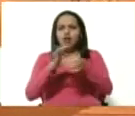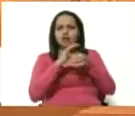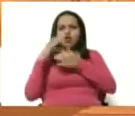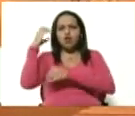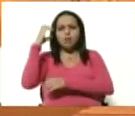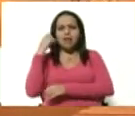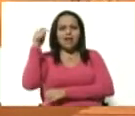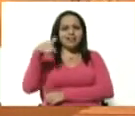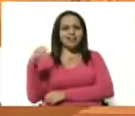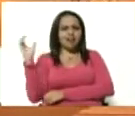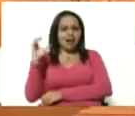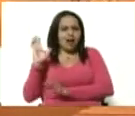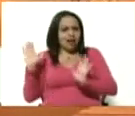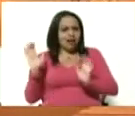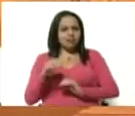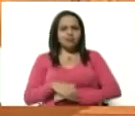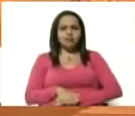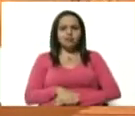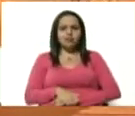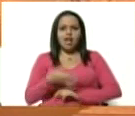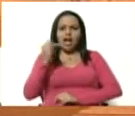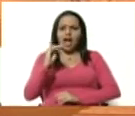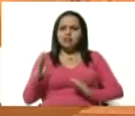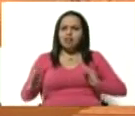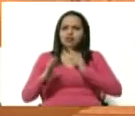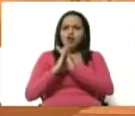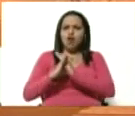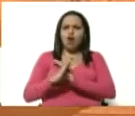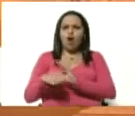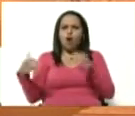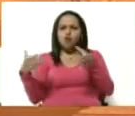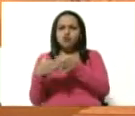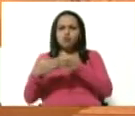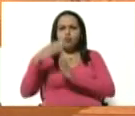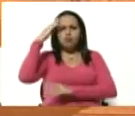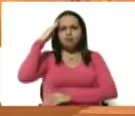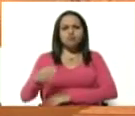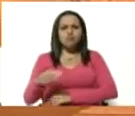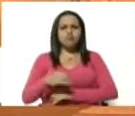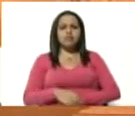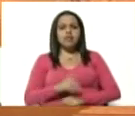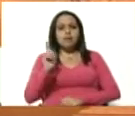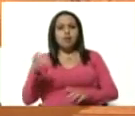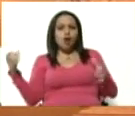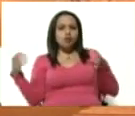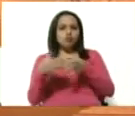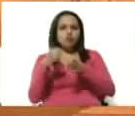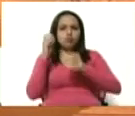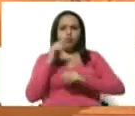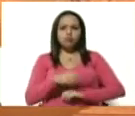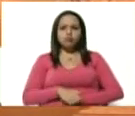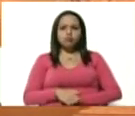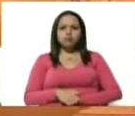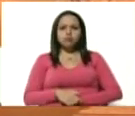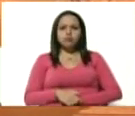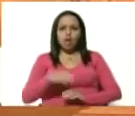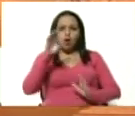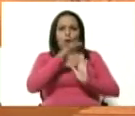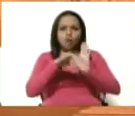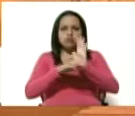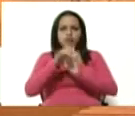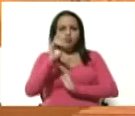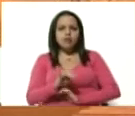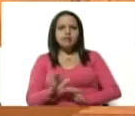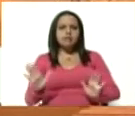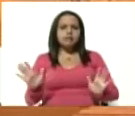Caracas. Sancionan a un grupo de generales, sancionan a un grupo de constituyentes.